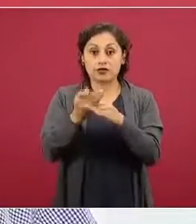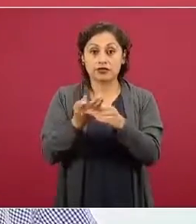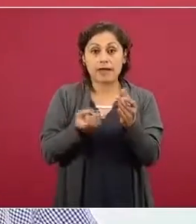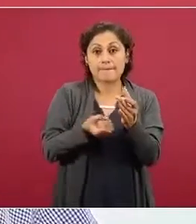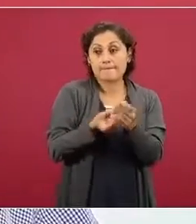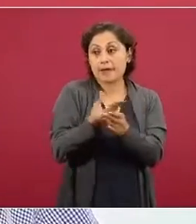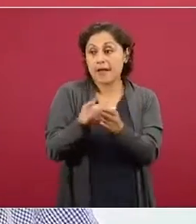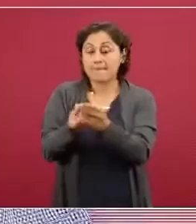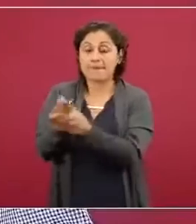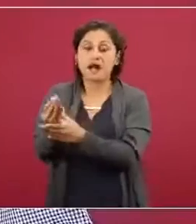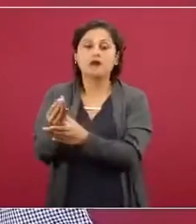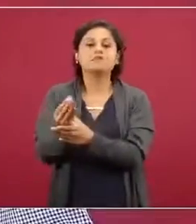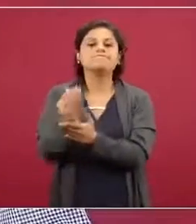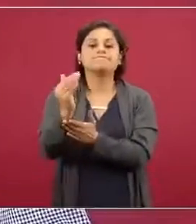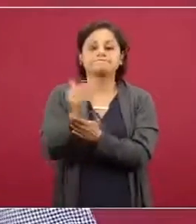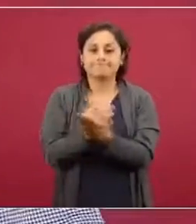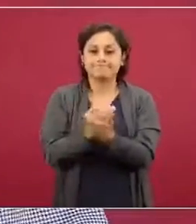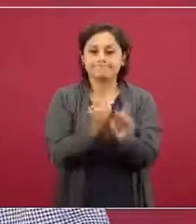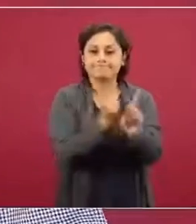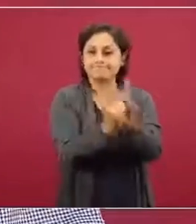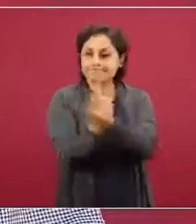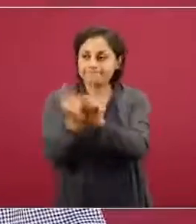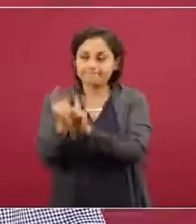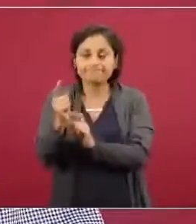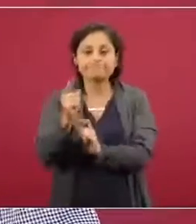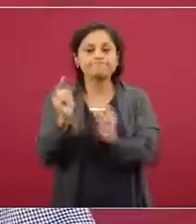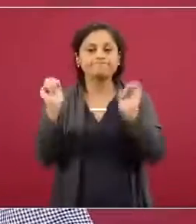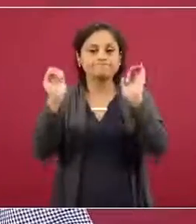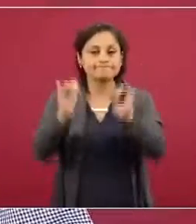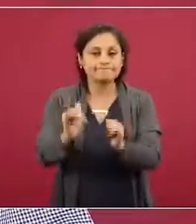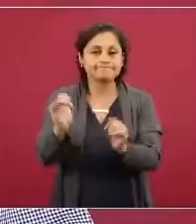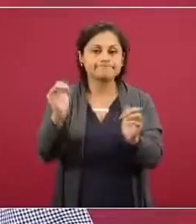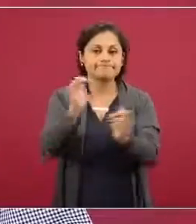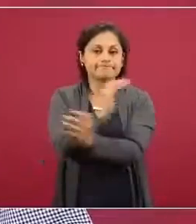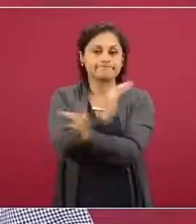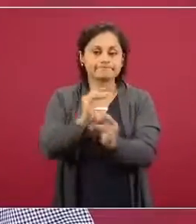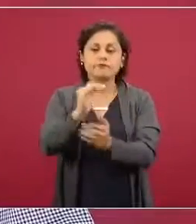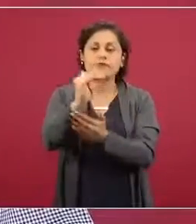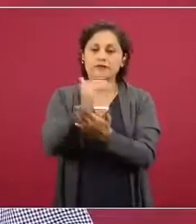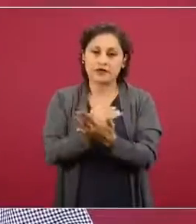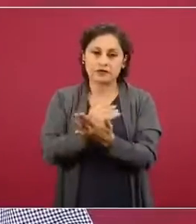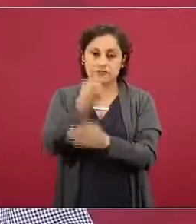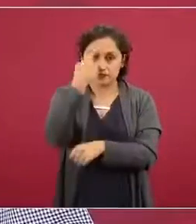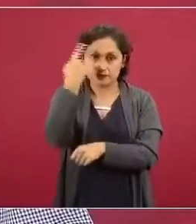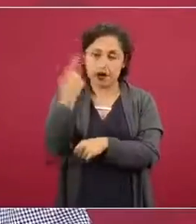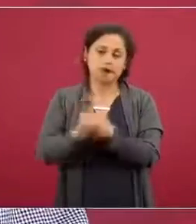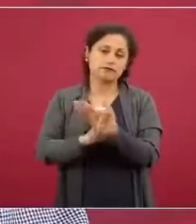de disminuir la movilidad para poder ir revirtiendo estas tendencias ascendentes.